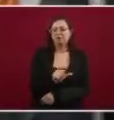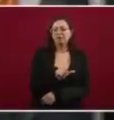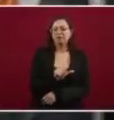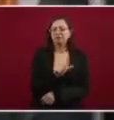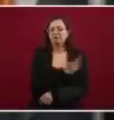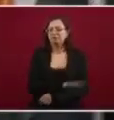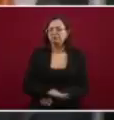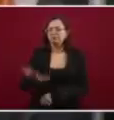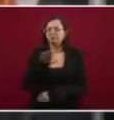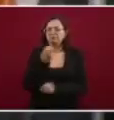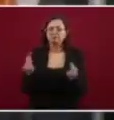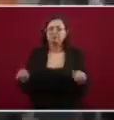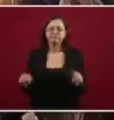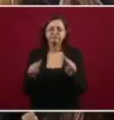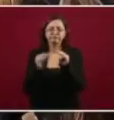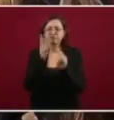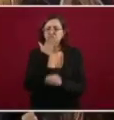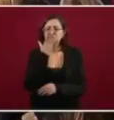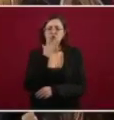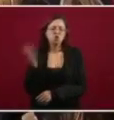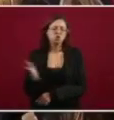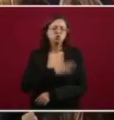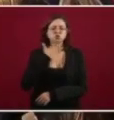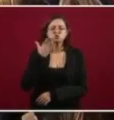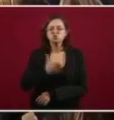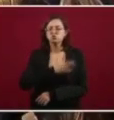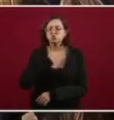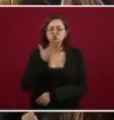la sierra con Sonora.